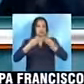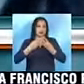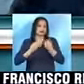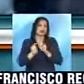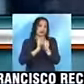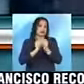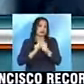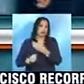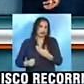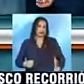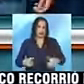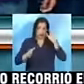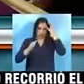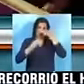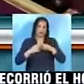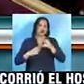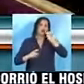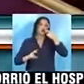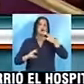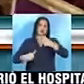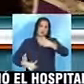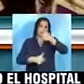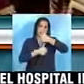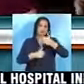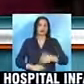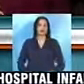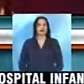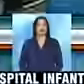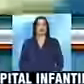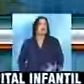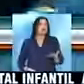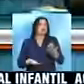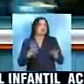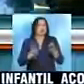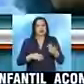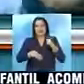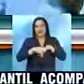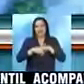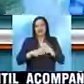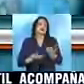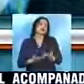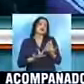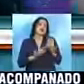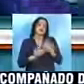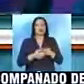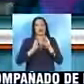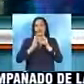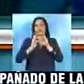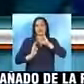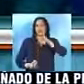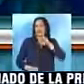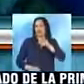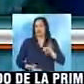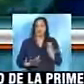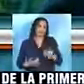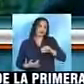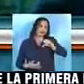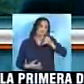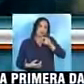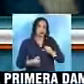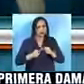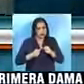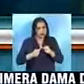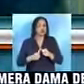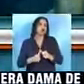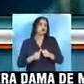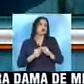Lizárraga. Maricé, ahora, ¿para qué hora más o menos espera la determinación del Jurado Nacional de Elecciones y saber si Julio Guzmán sigue en carrera o